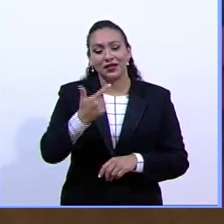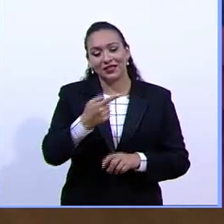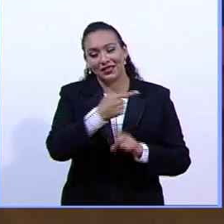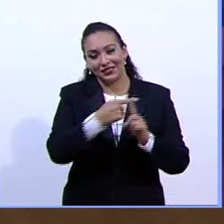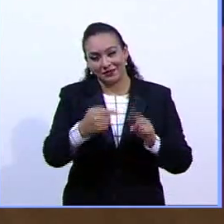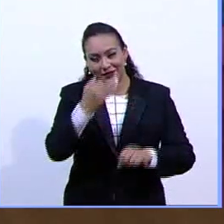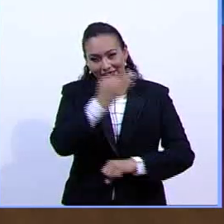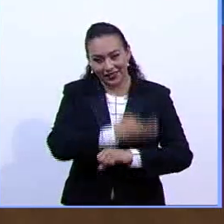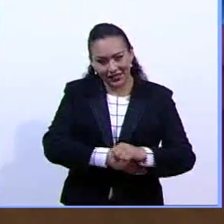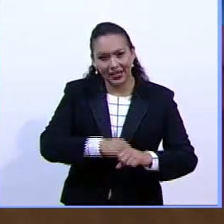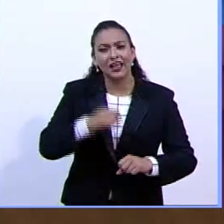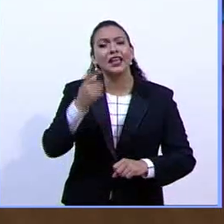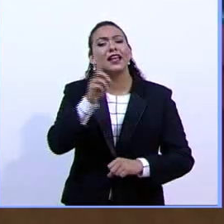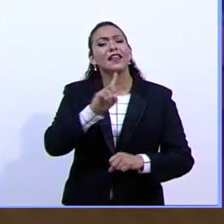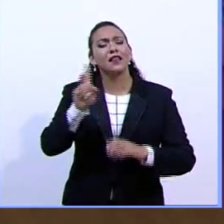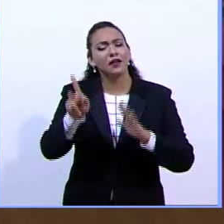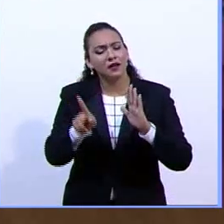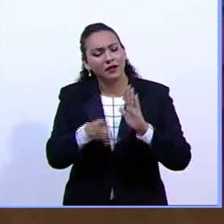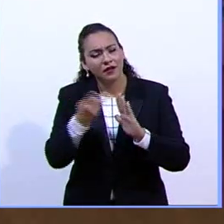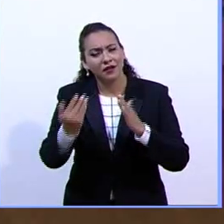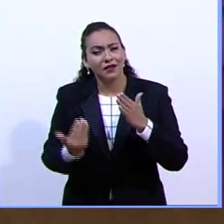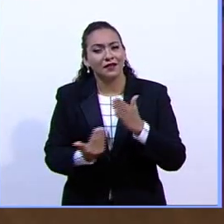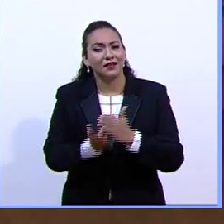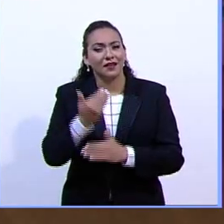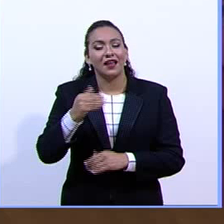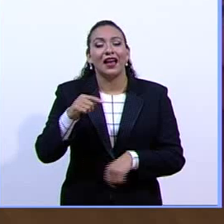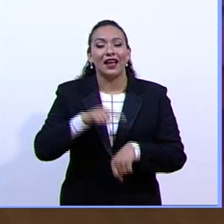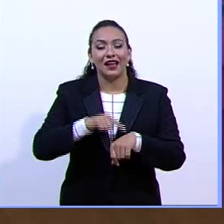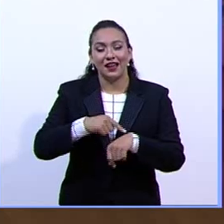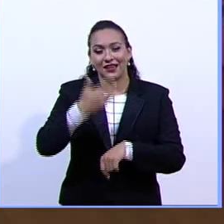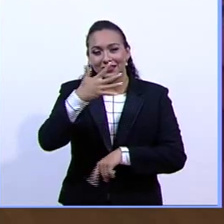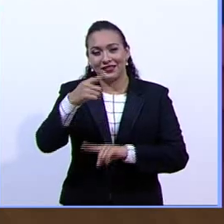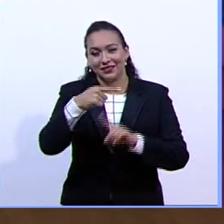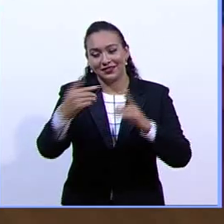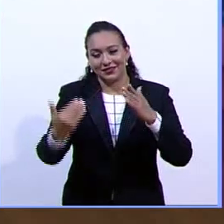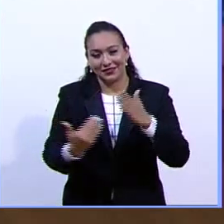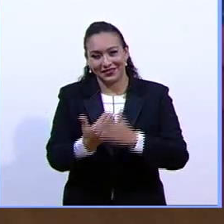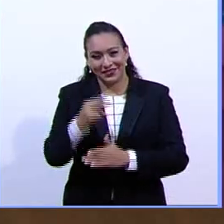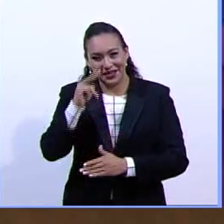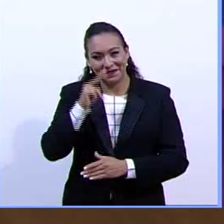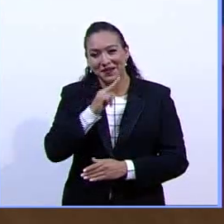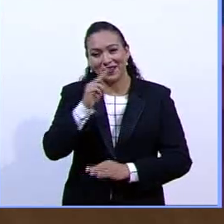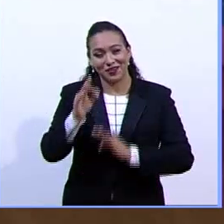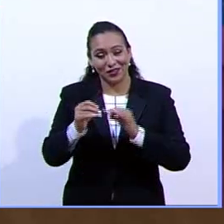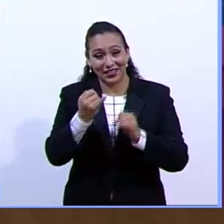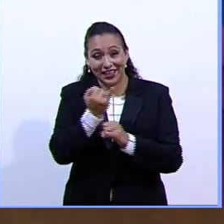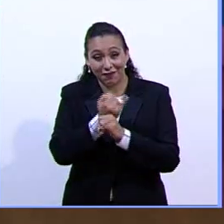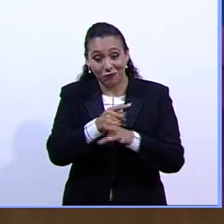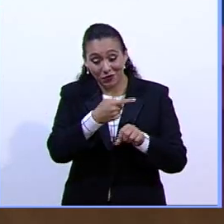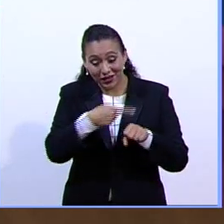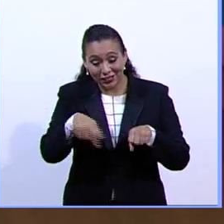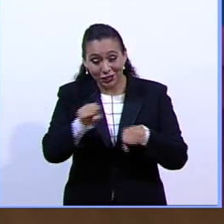Poder Judicial de la Federación, con su repetición el domingo a las 10:30 de la